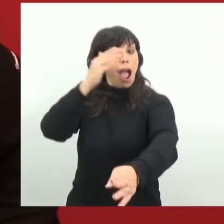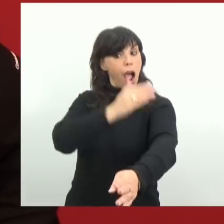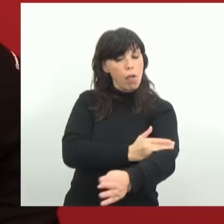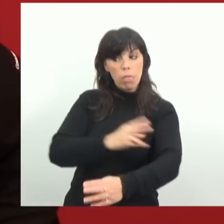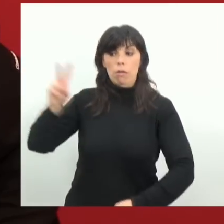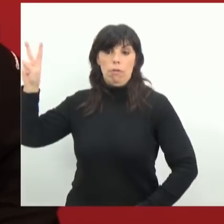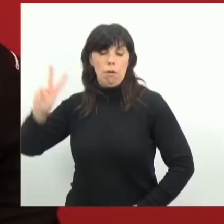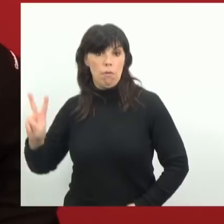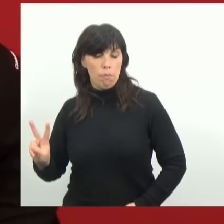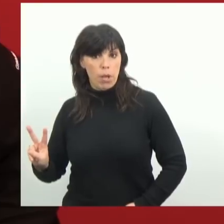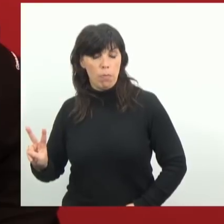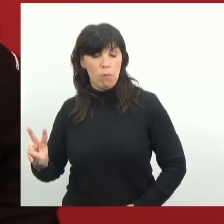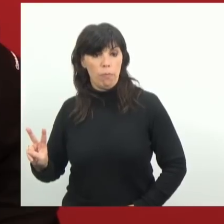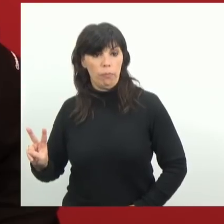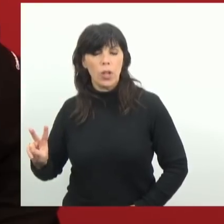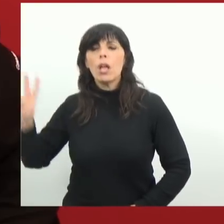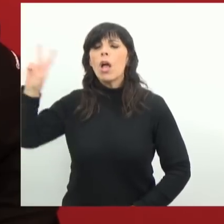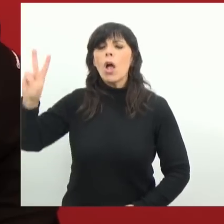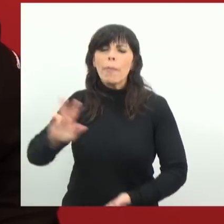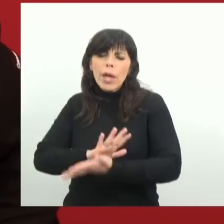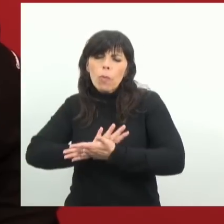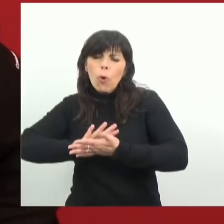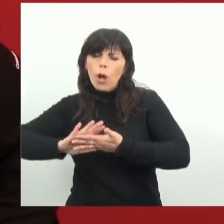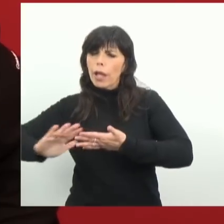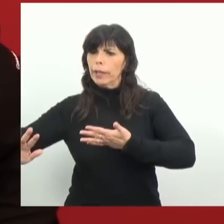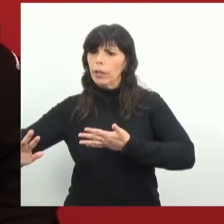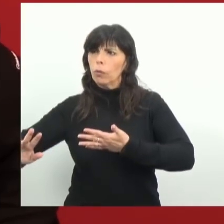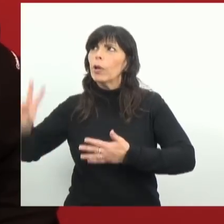llamado el Verbo, se hizo carne